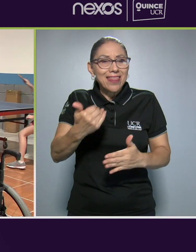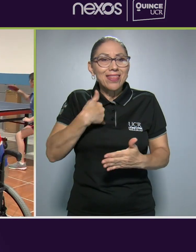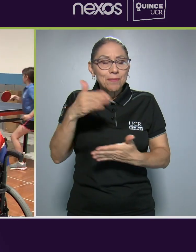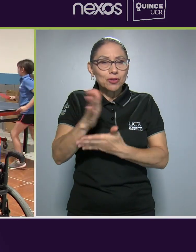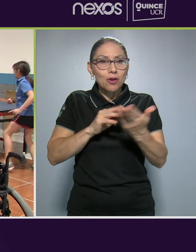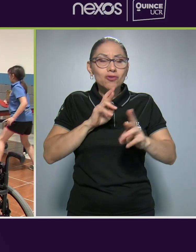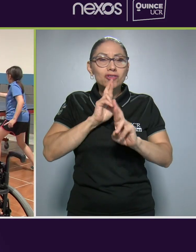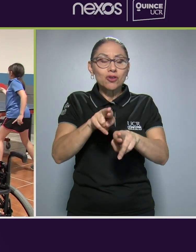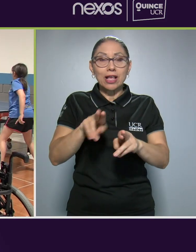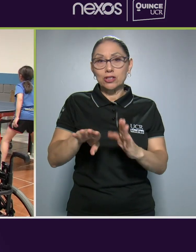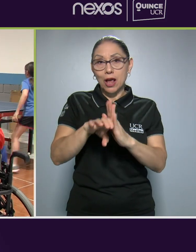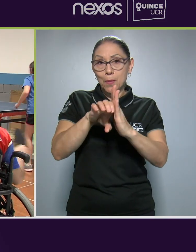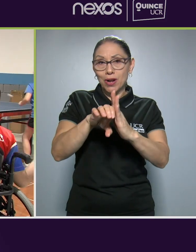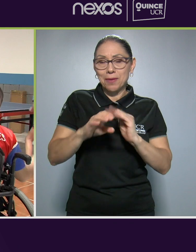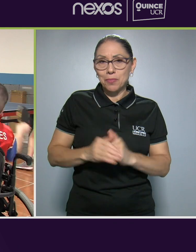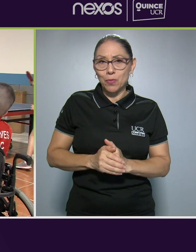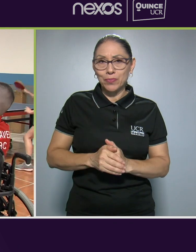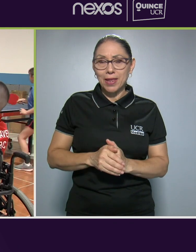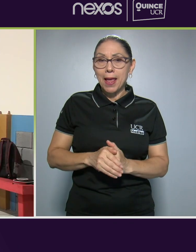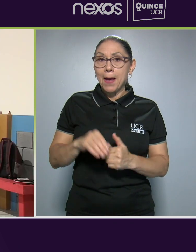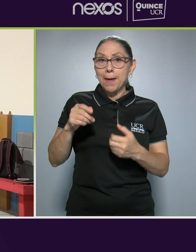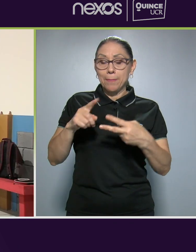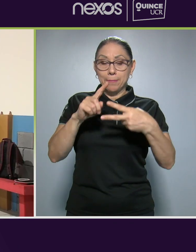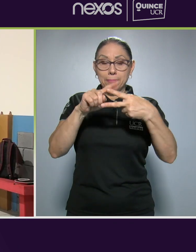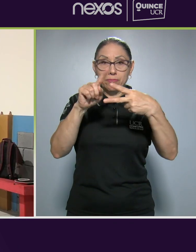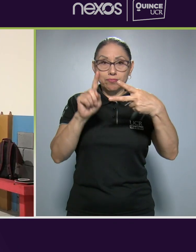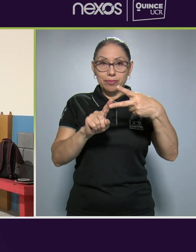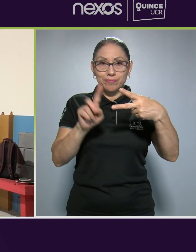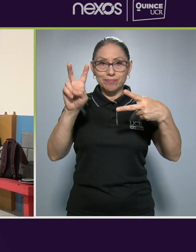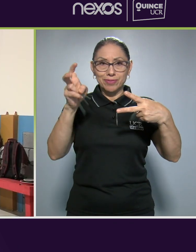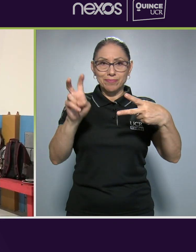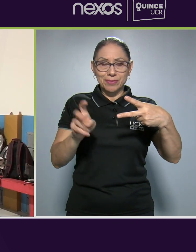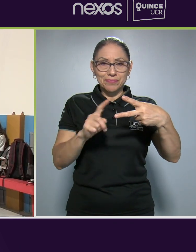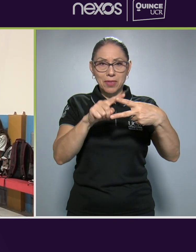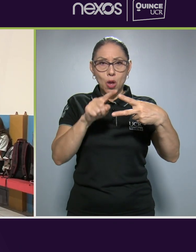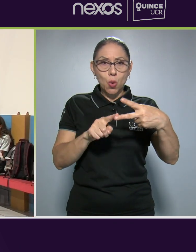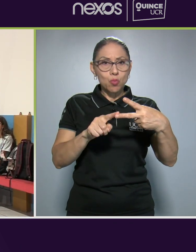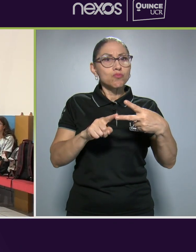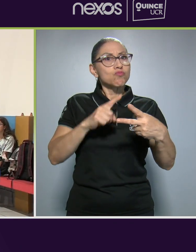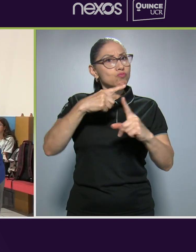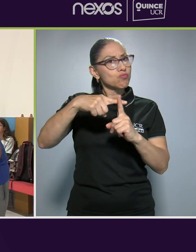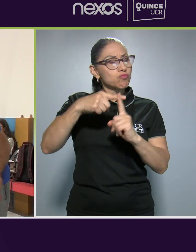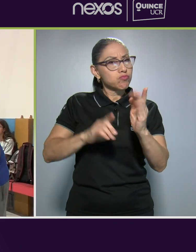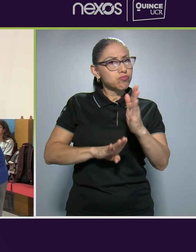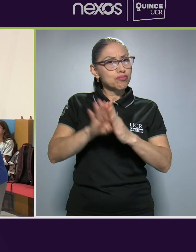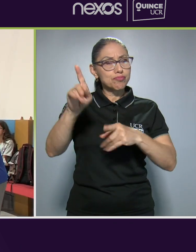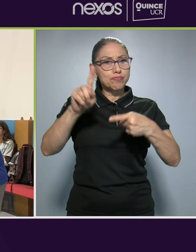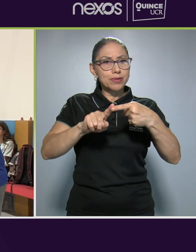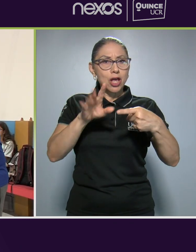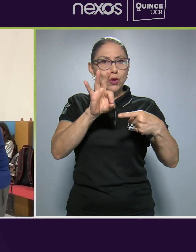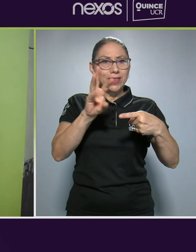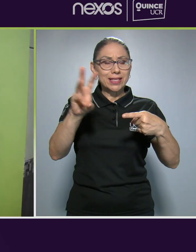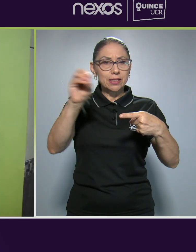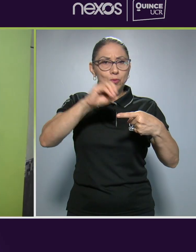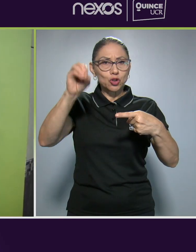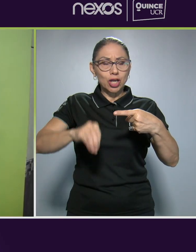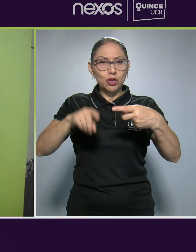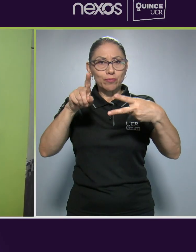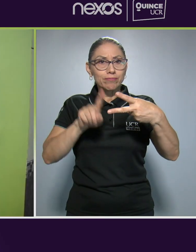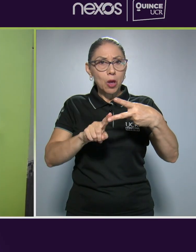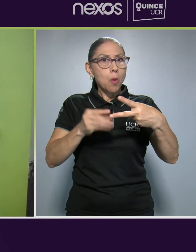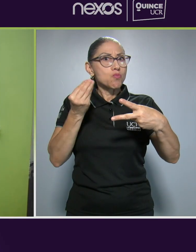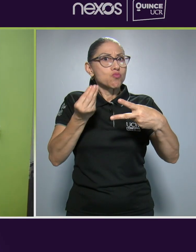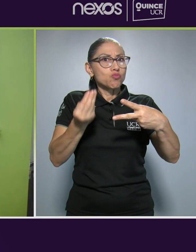Por ejemplo, los primeros 2 ejes tienen un avance bastante positivo, el primero un 96% y el segundo tiene un sobrecumplimiento